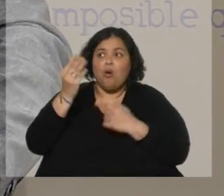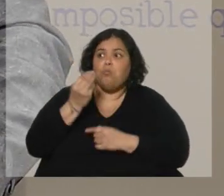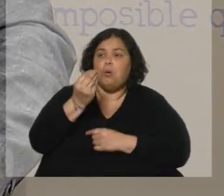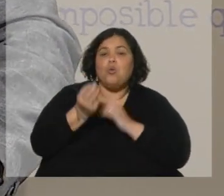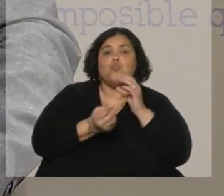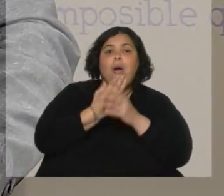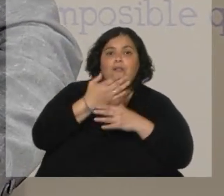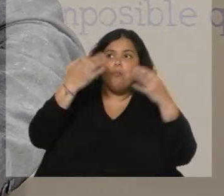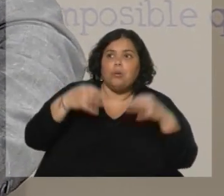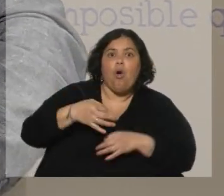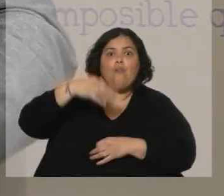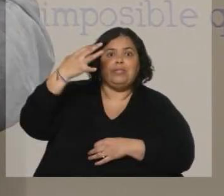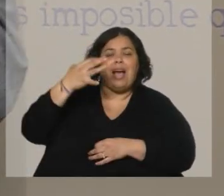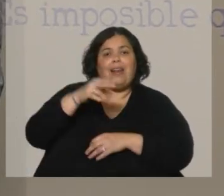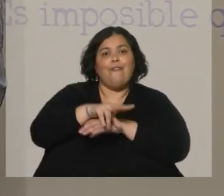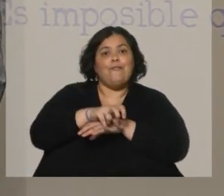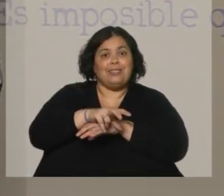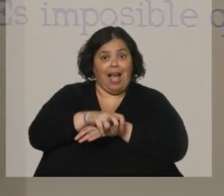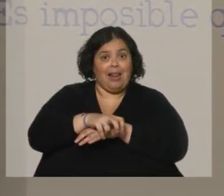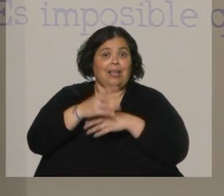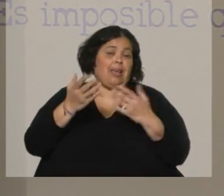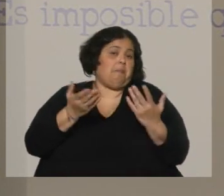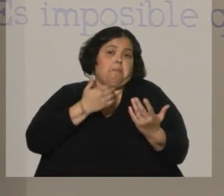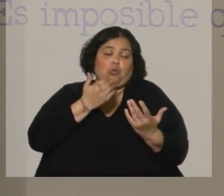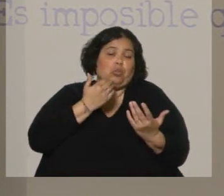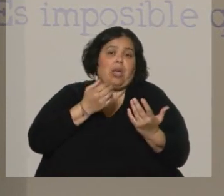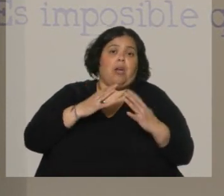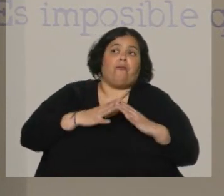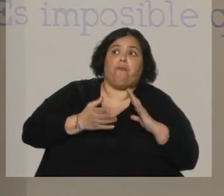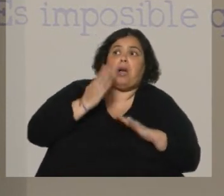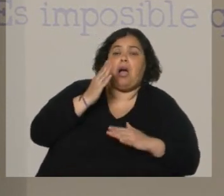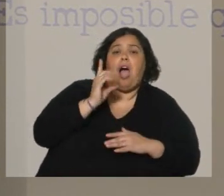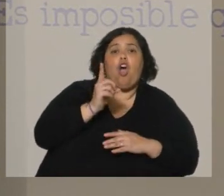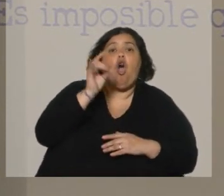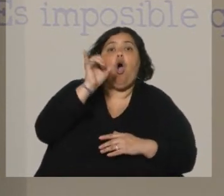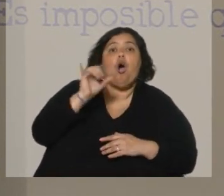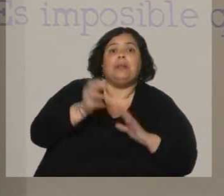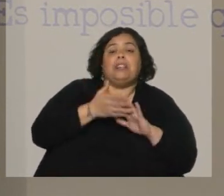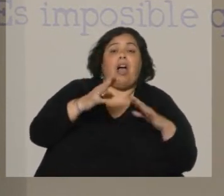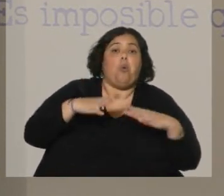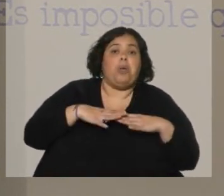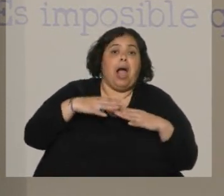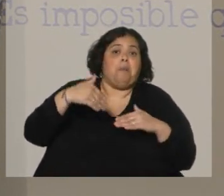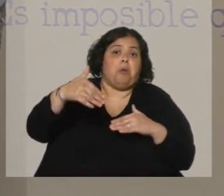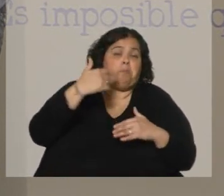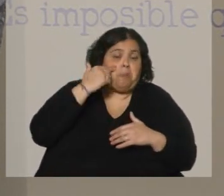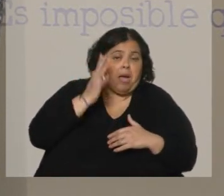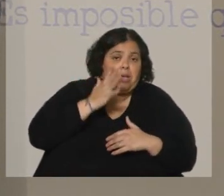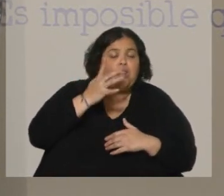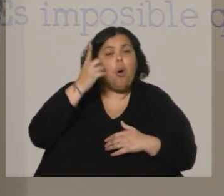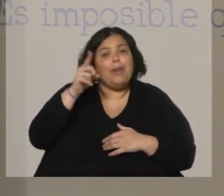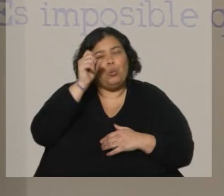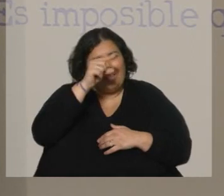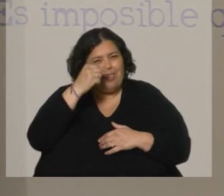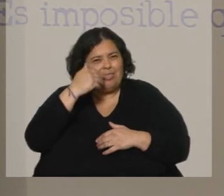el subrogante que es Gómez no que se jubilará me imagino de acá poco usted entiende también que Gómez es parte